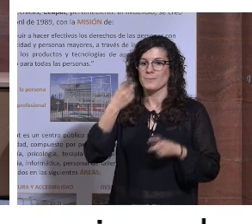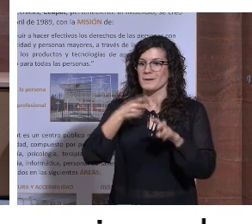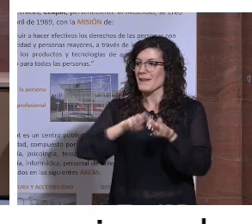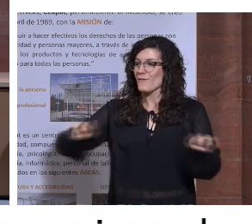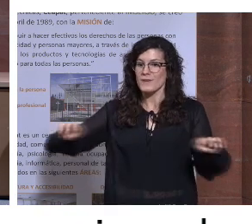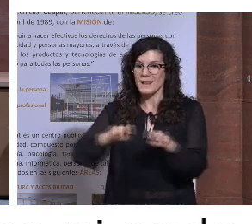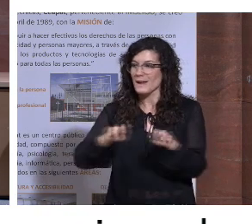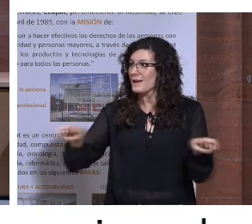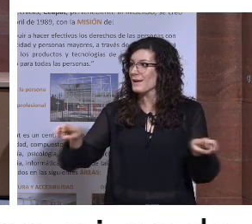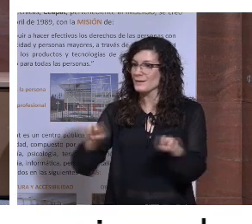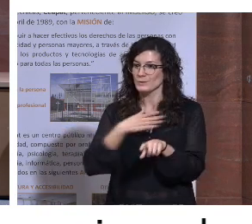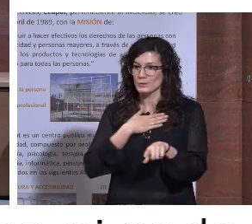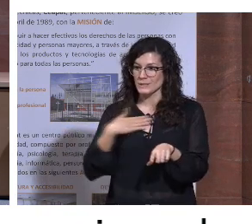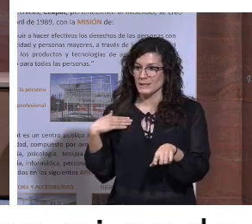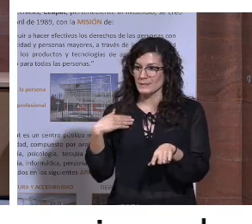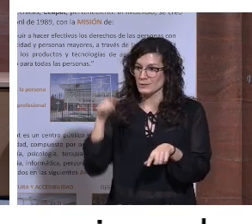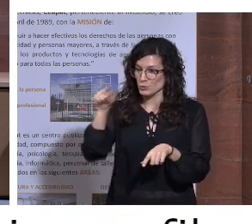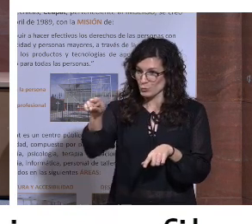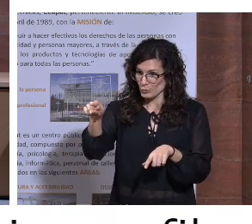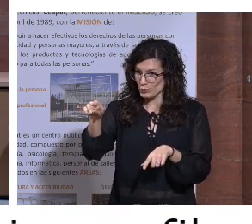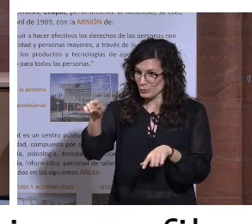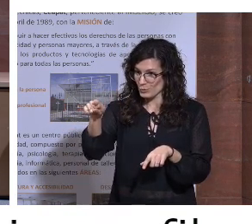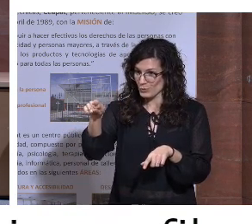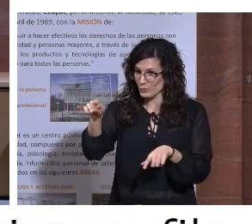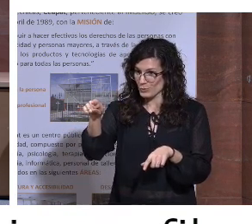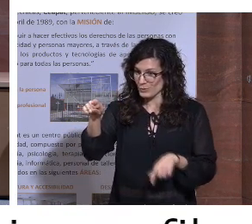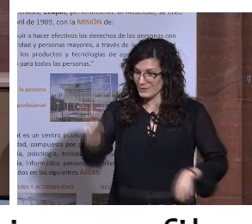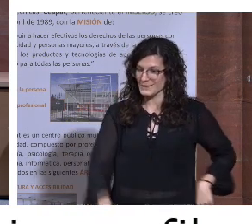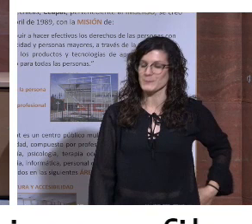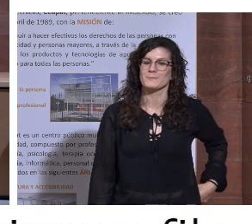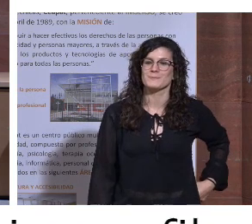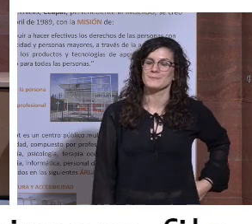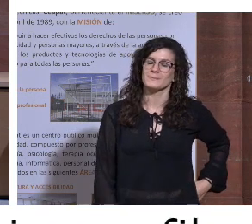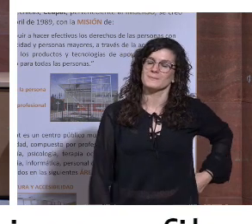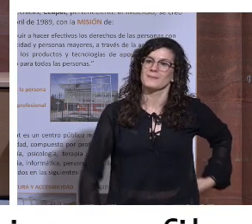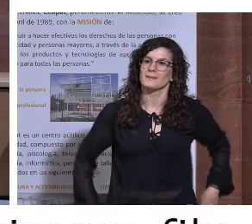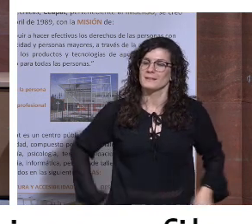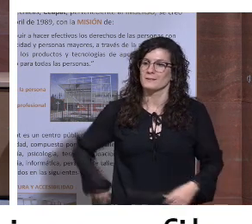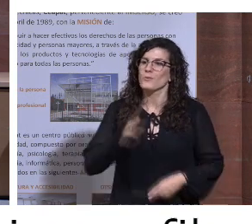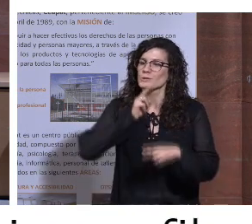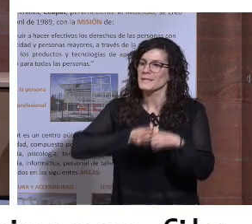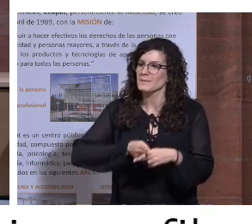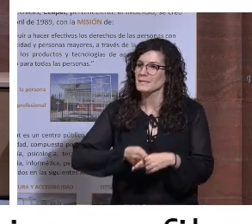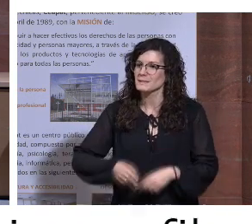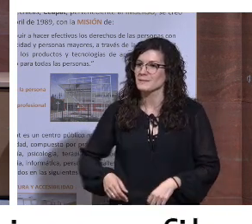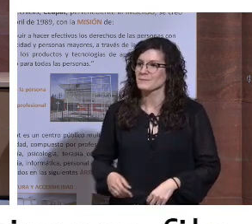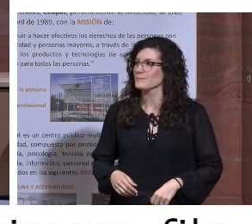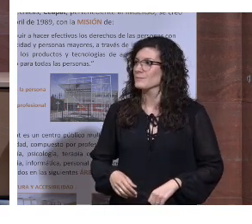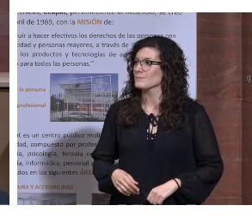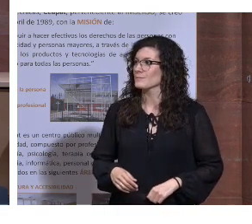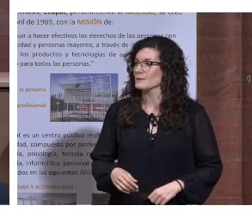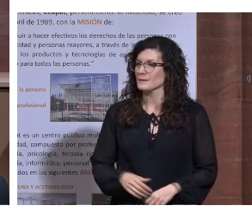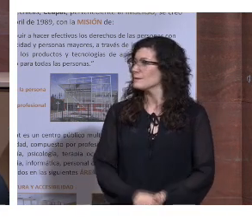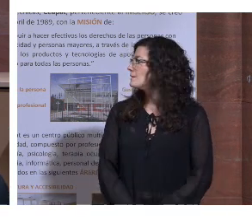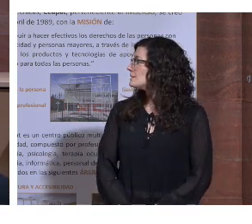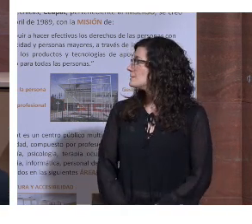queráis? ¿Te importa? Sí. Bueno, ¿cómo te llamas? Un fuerte